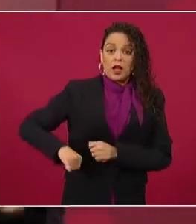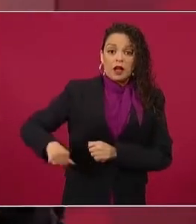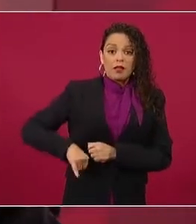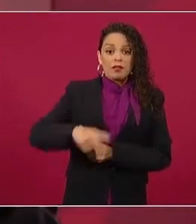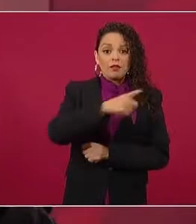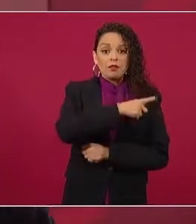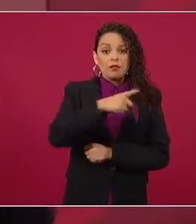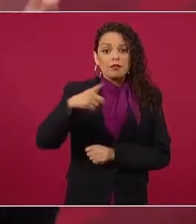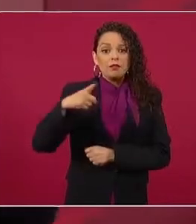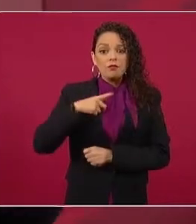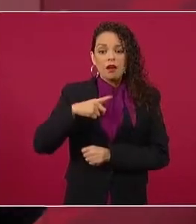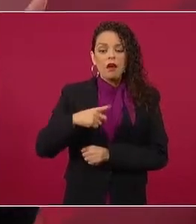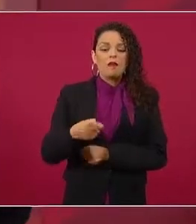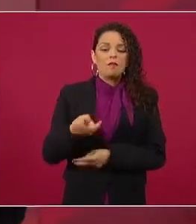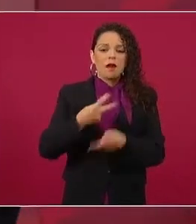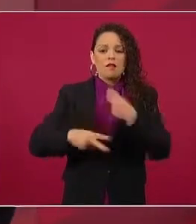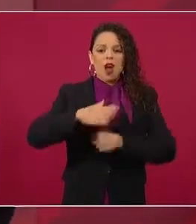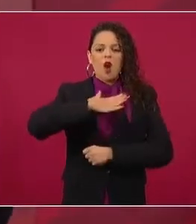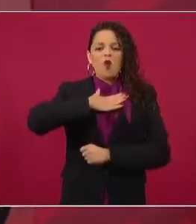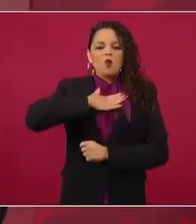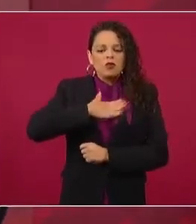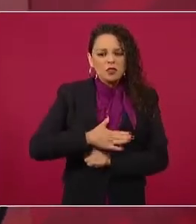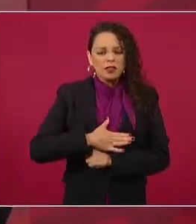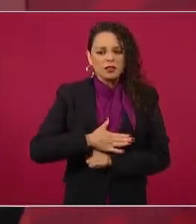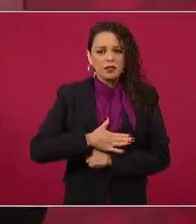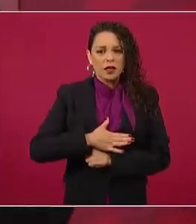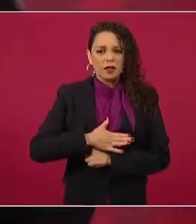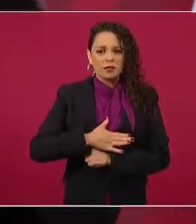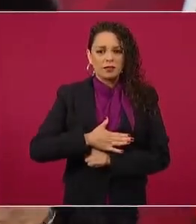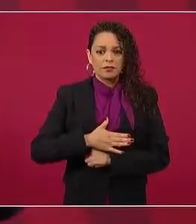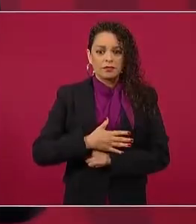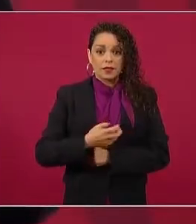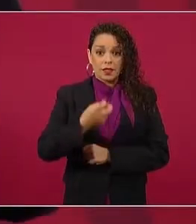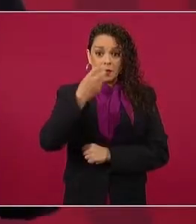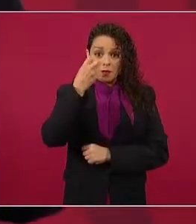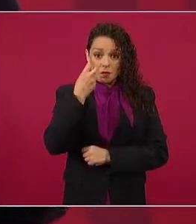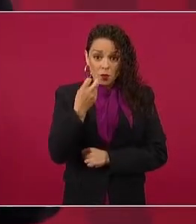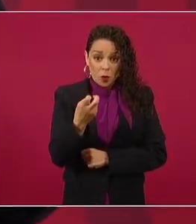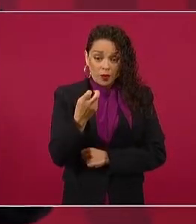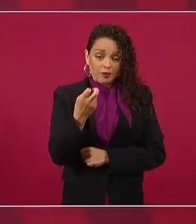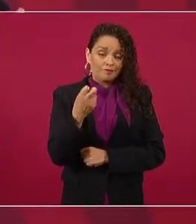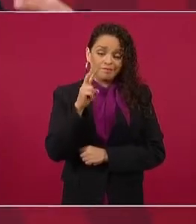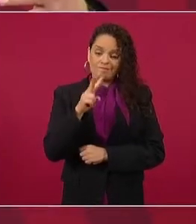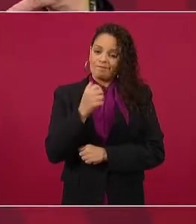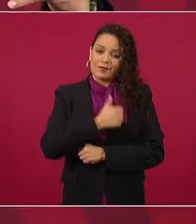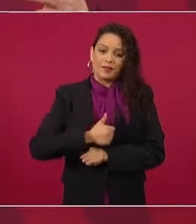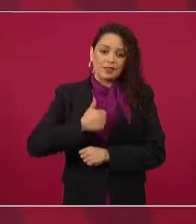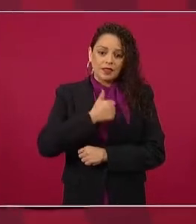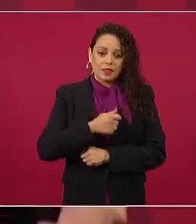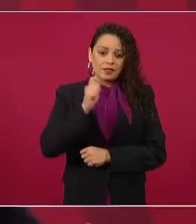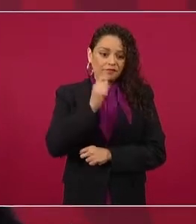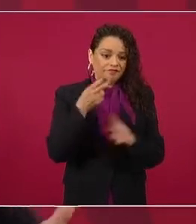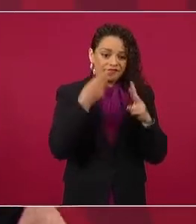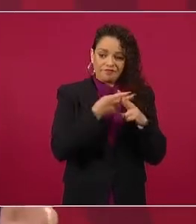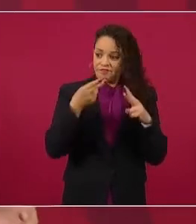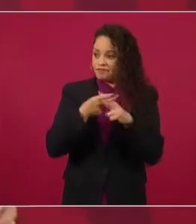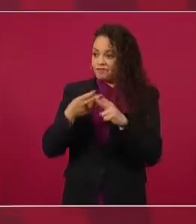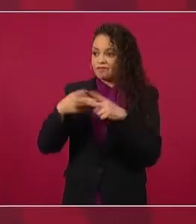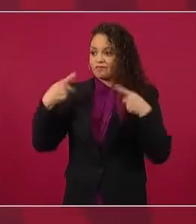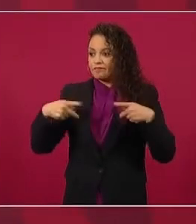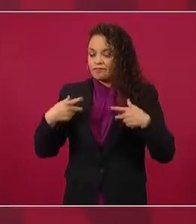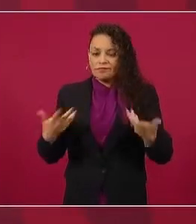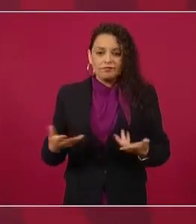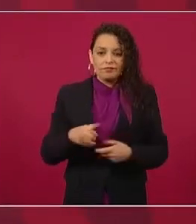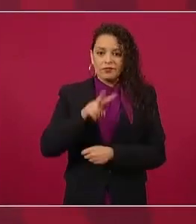Entonces, por eso todos estos casos que se dan lamentablemente por la descomposición que existe